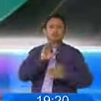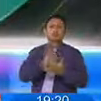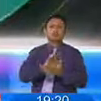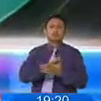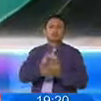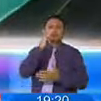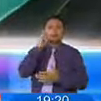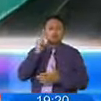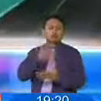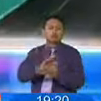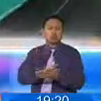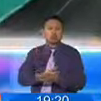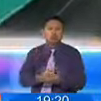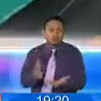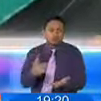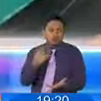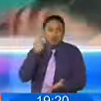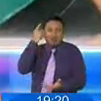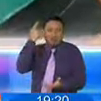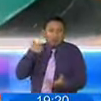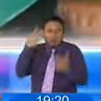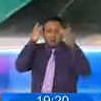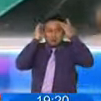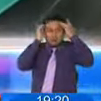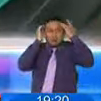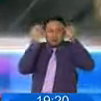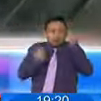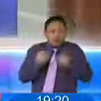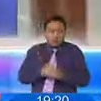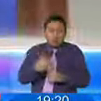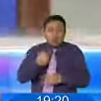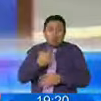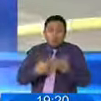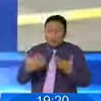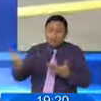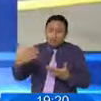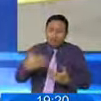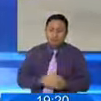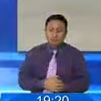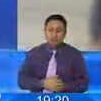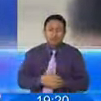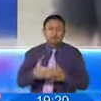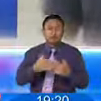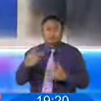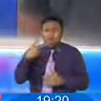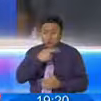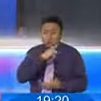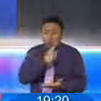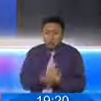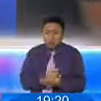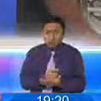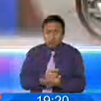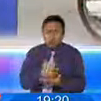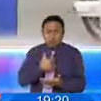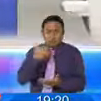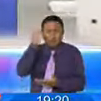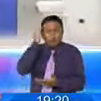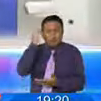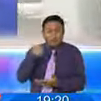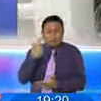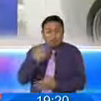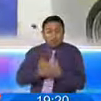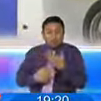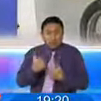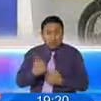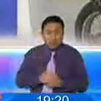niños al salón, pero no, eso es una desesperación, o sea, ya quiero sacar a mi hija. Imagínense, así sea mentira, sea verdad, igual es la vida de mi hija